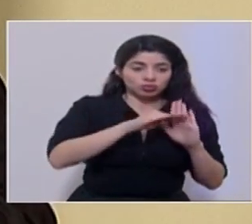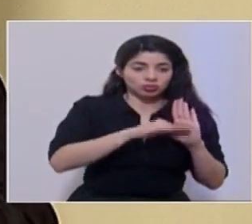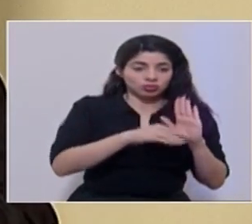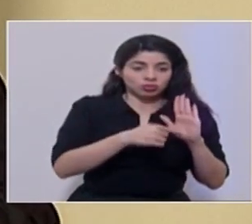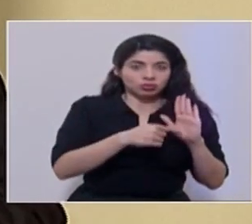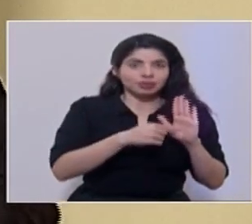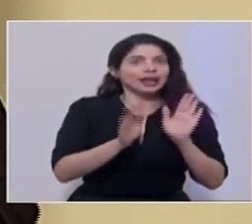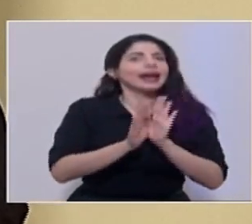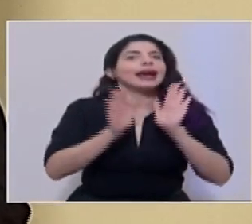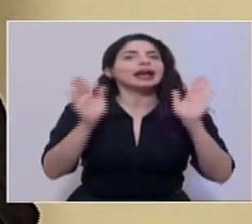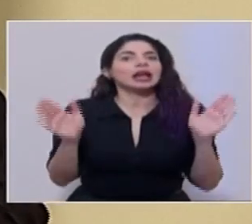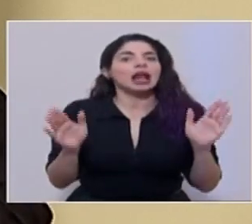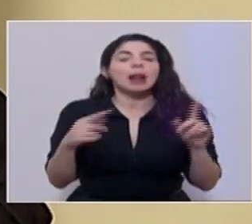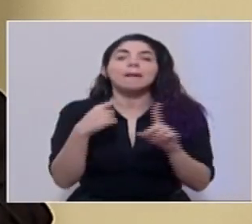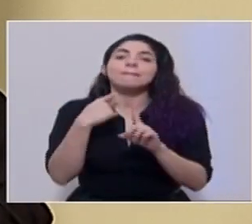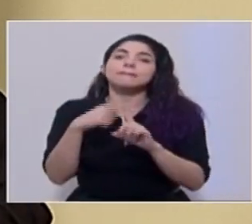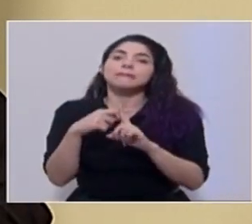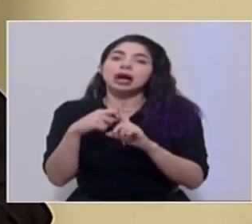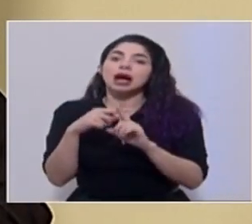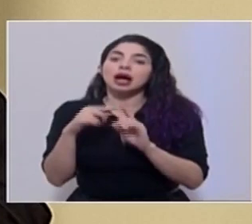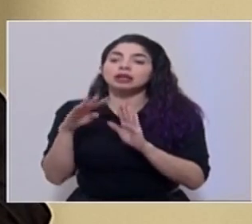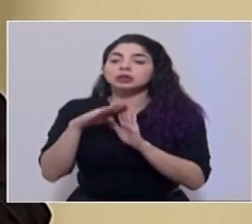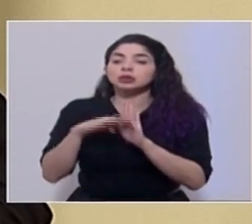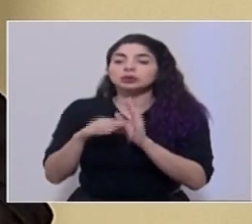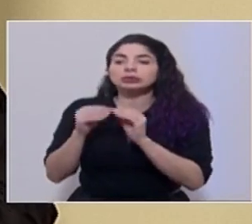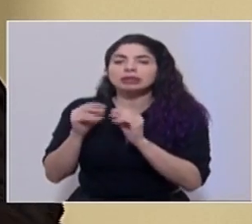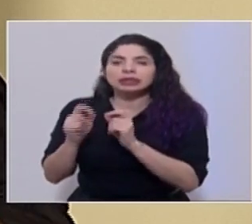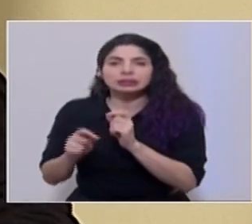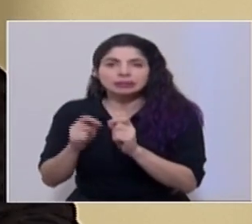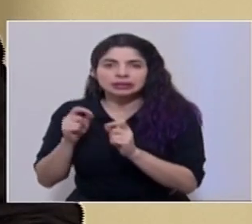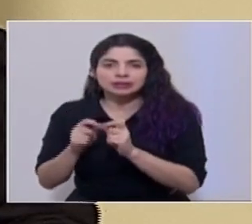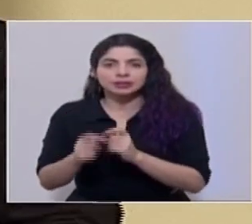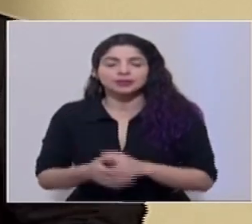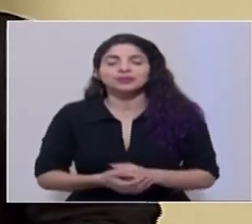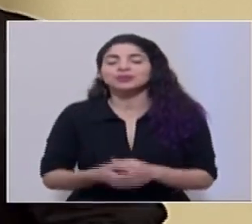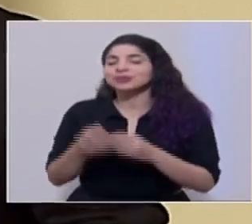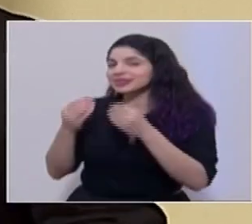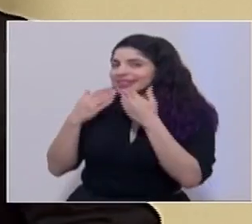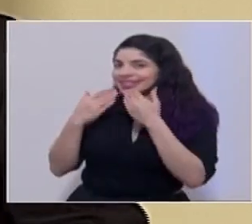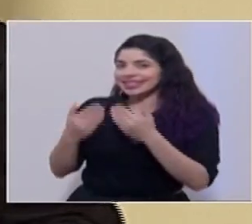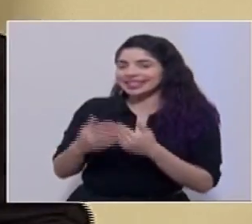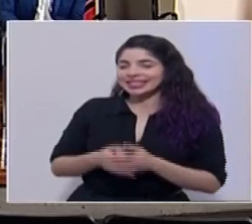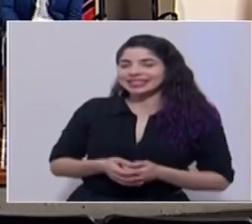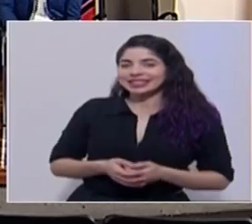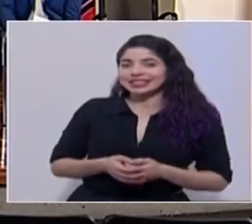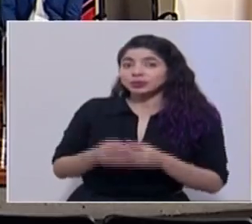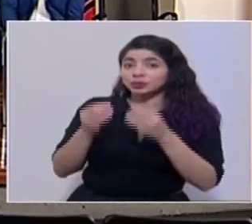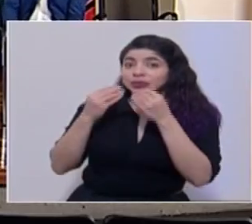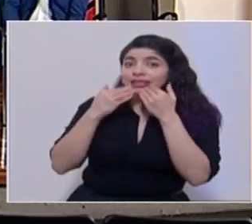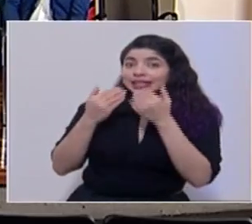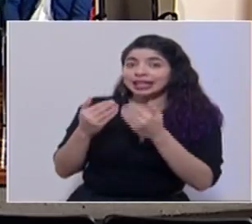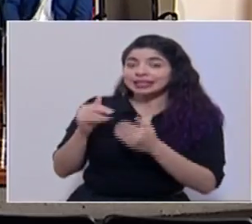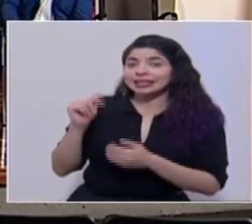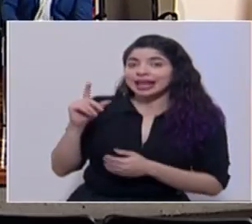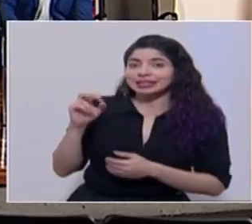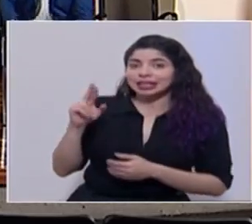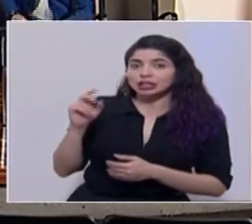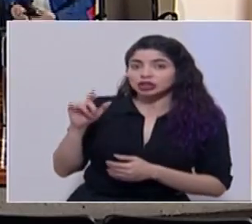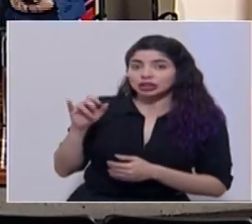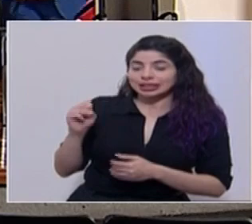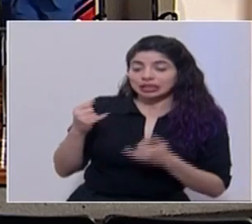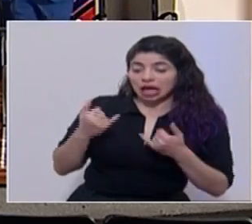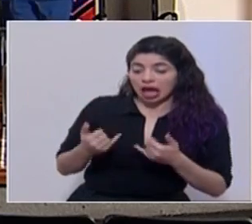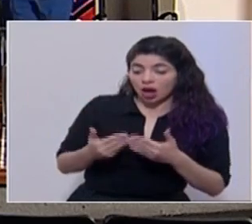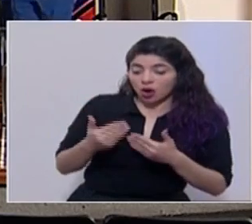que son de orden general y las medidas de orden específico. Muchísimas gracias. Muchísimas gracias a Alexander Solís.